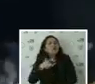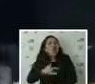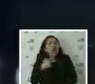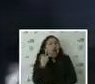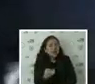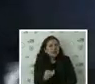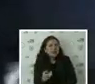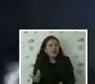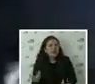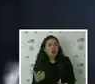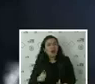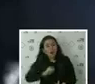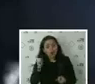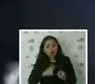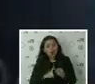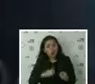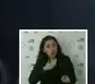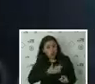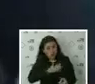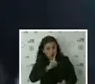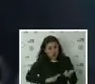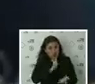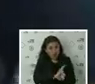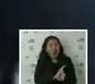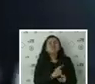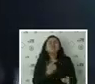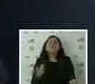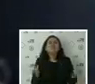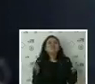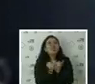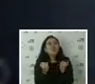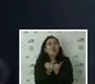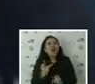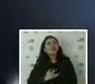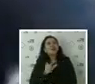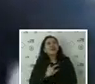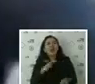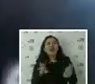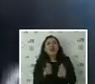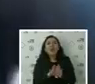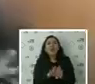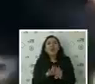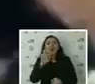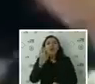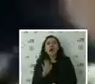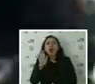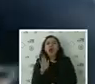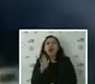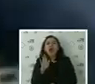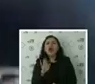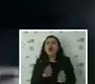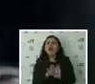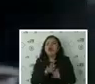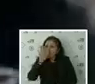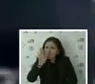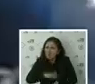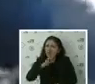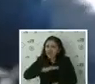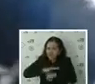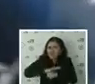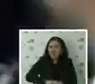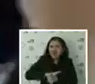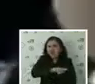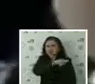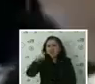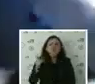Y en el ámbito democrático, pues sí sería, no sé, presionar a